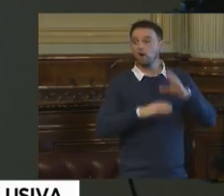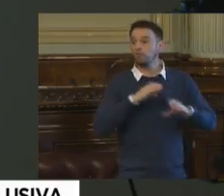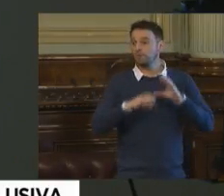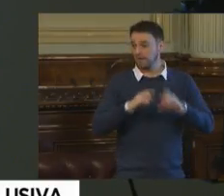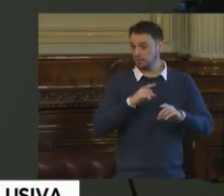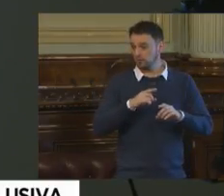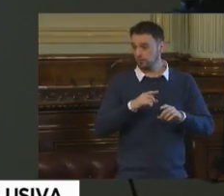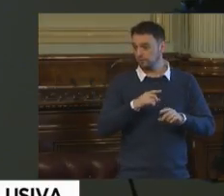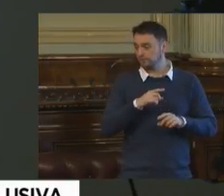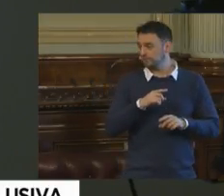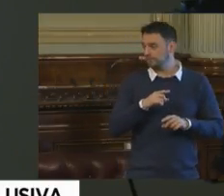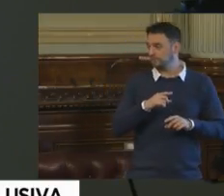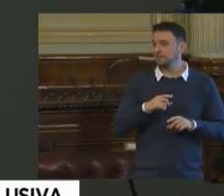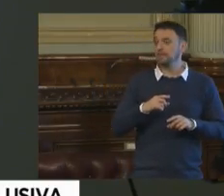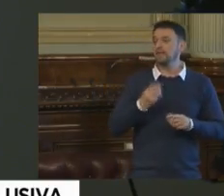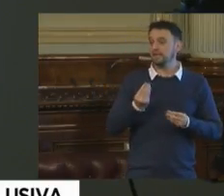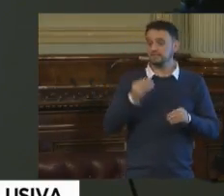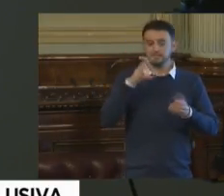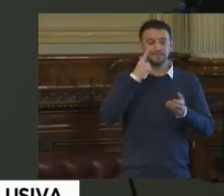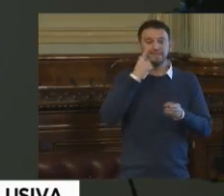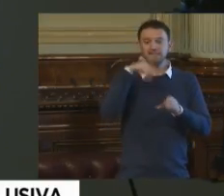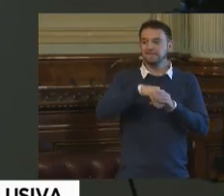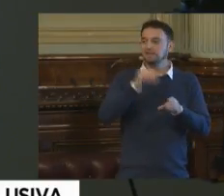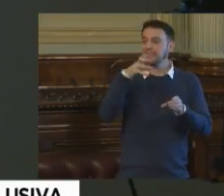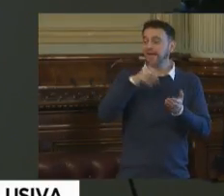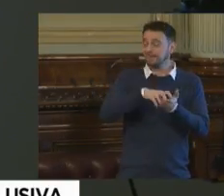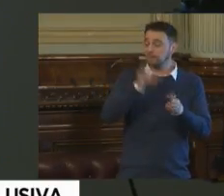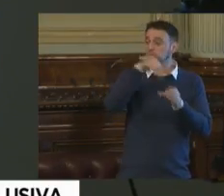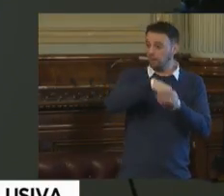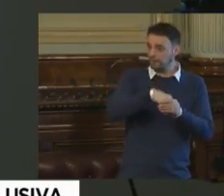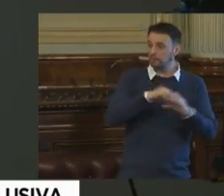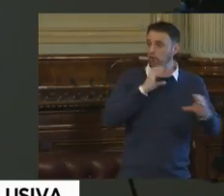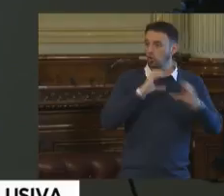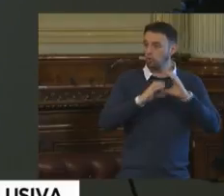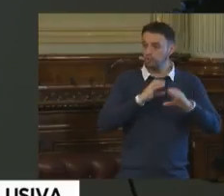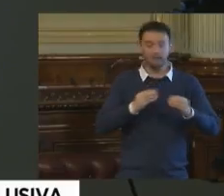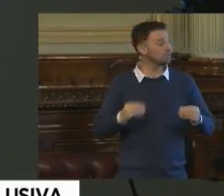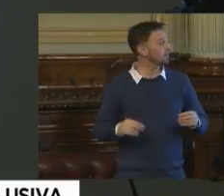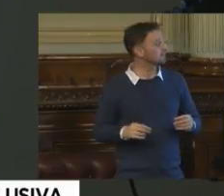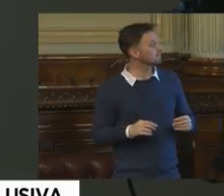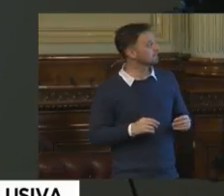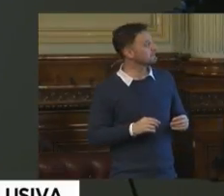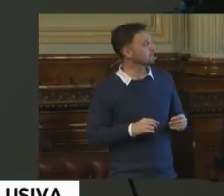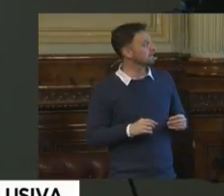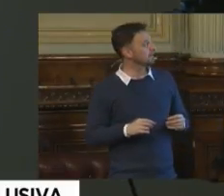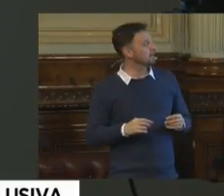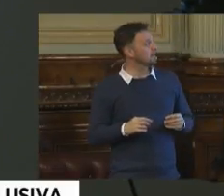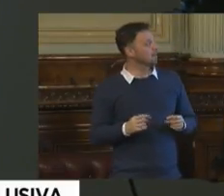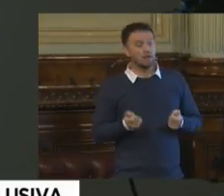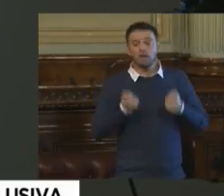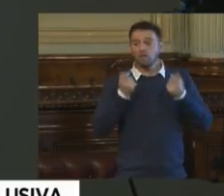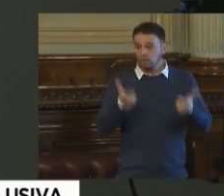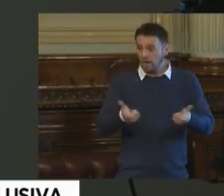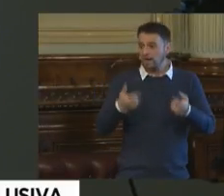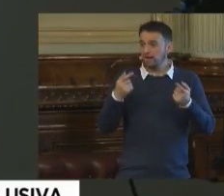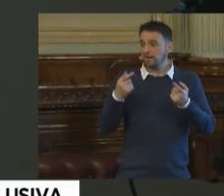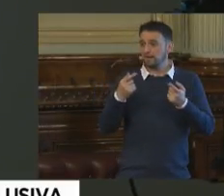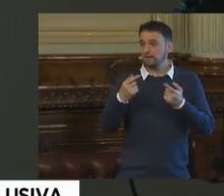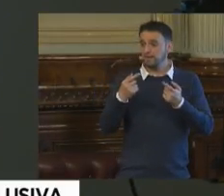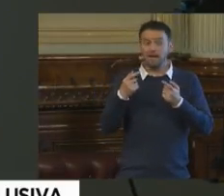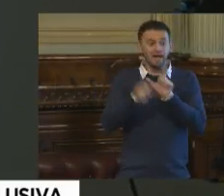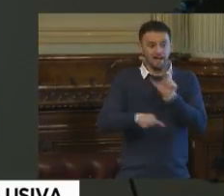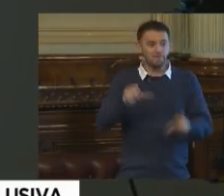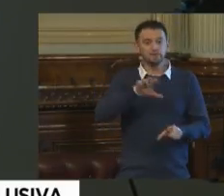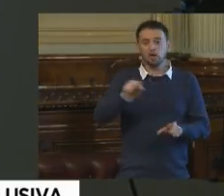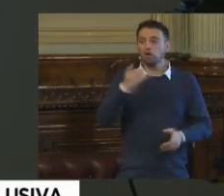comunicación entre personas y la comunicación institucional sería bueno como dice el punto 1 dice garantizar el enfoque sobre las